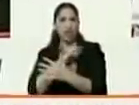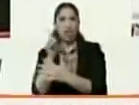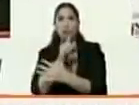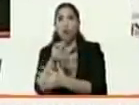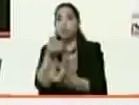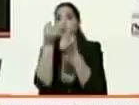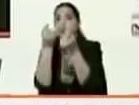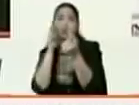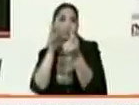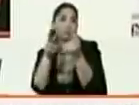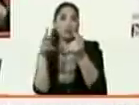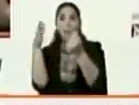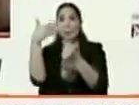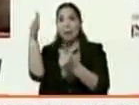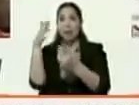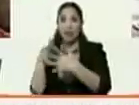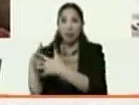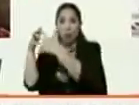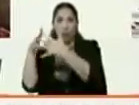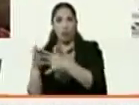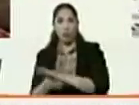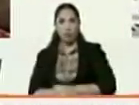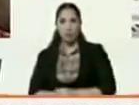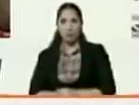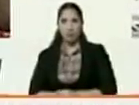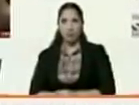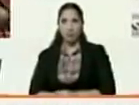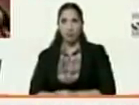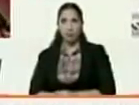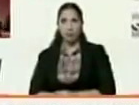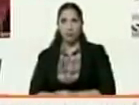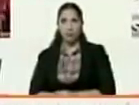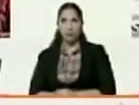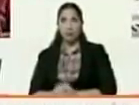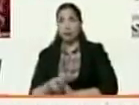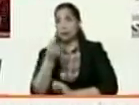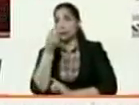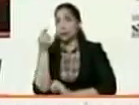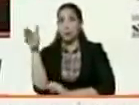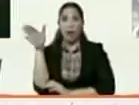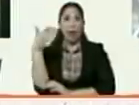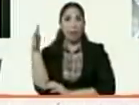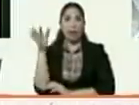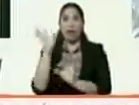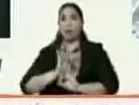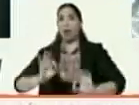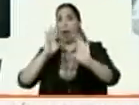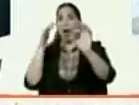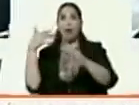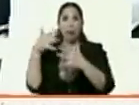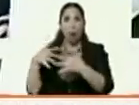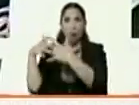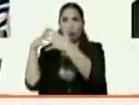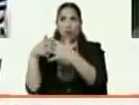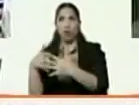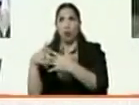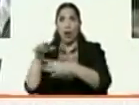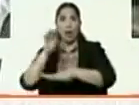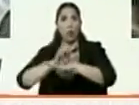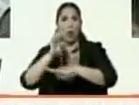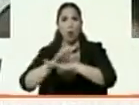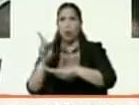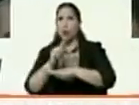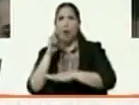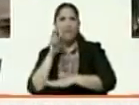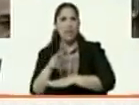una sola bandera de Estados Unidos. Ni una sola bandera de Estados Unidos. En Ecuador usted no ha